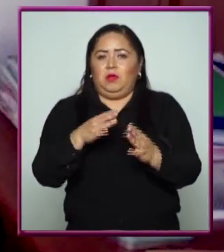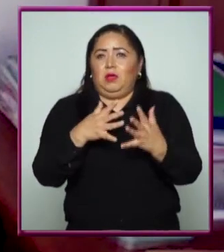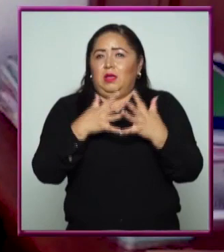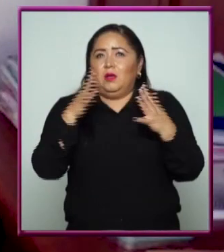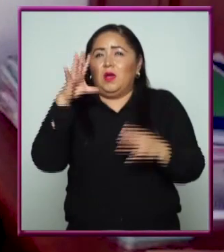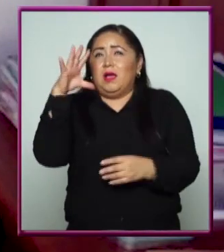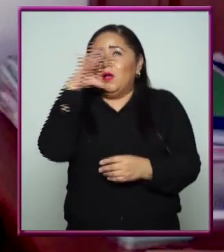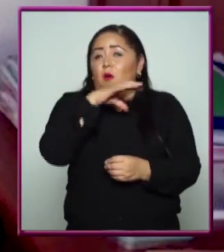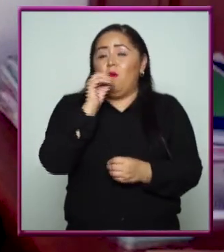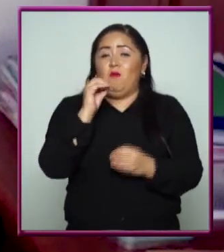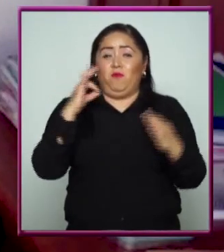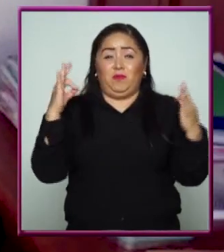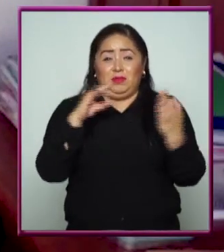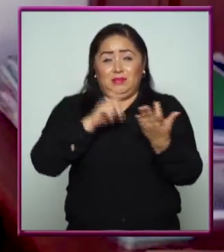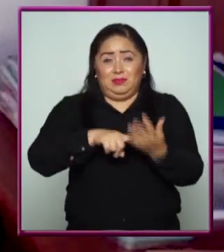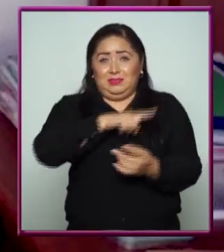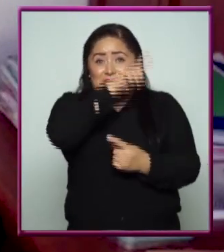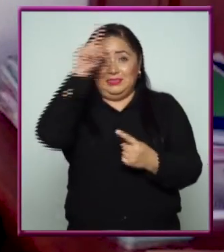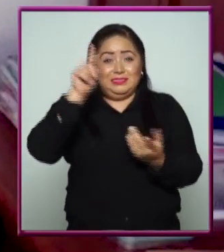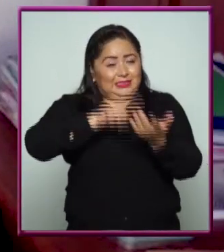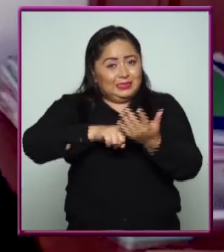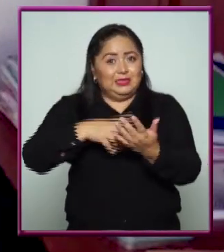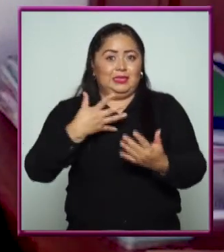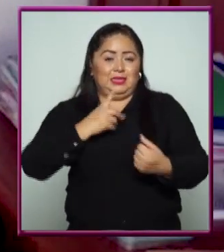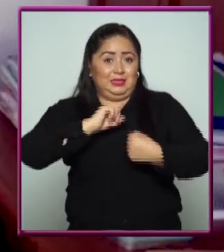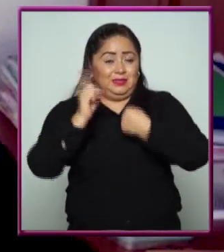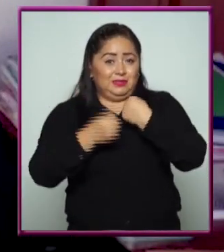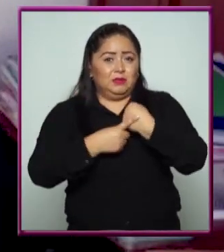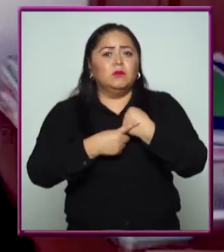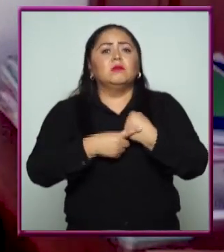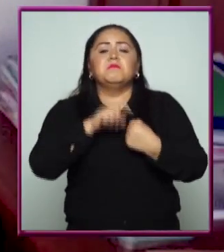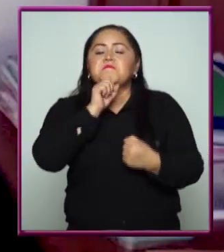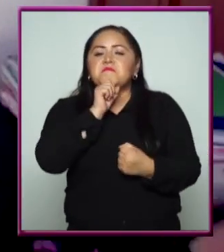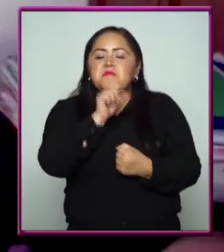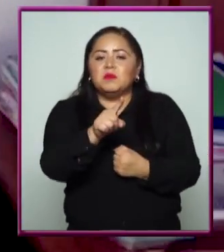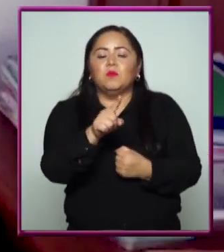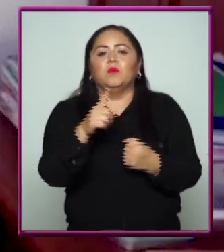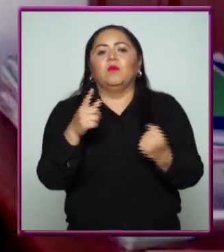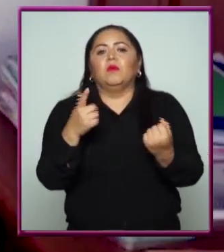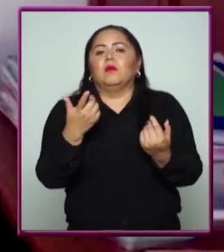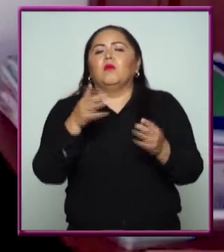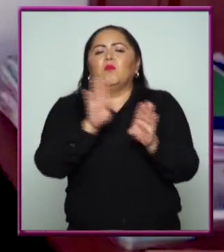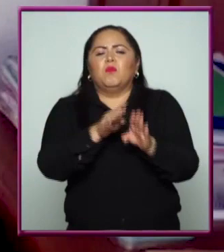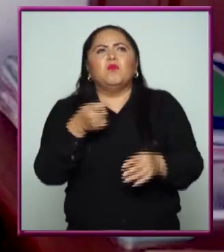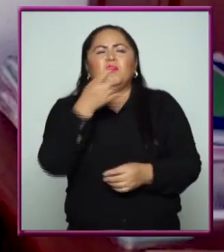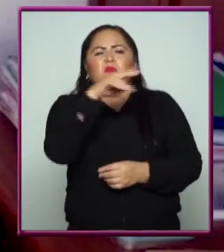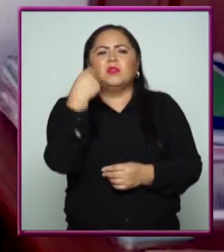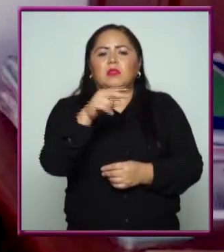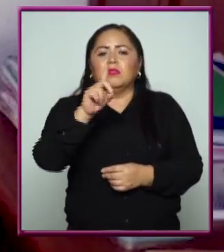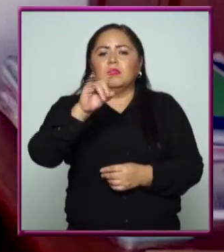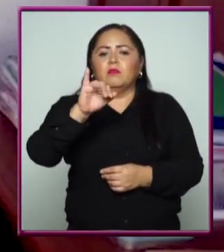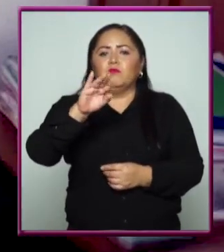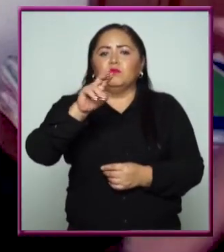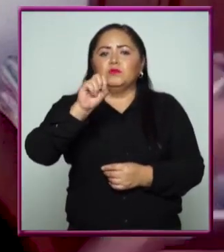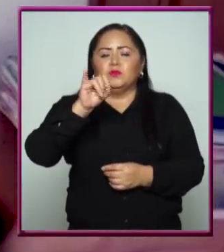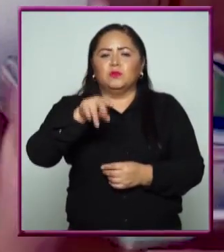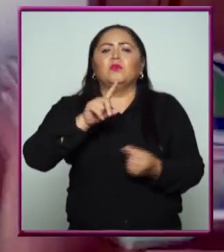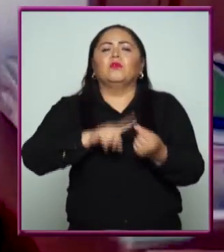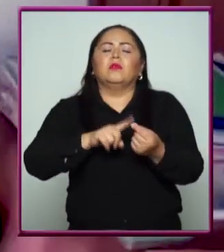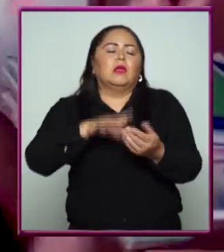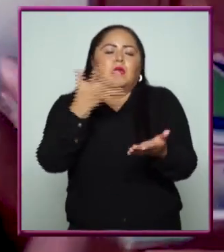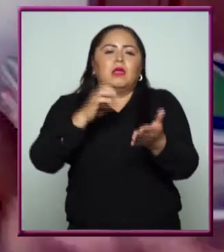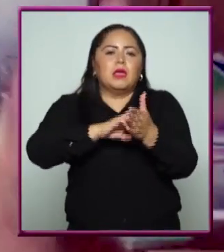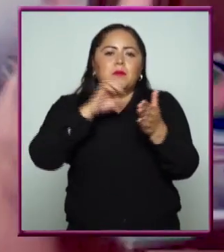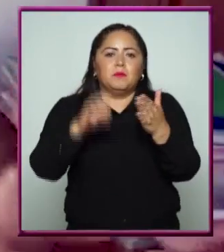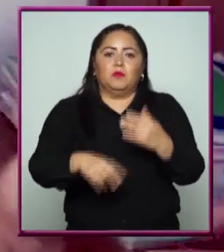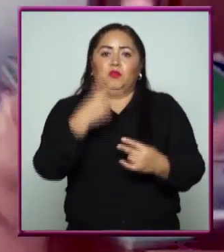altísimas temperaturas que éstas tienen, se da el proceso que se llama de fusión nuclear, donde, por